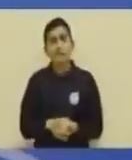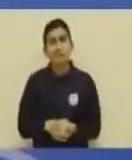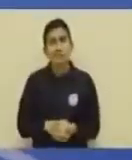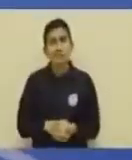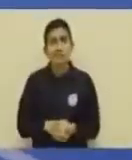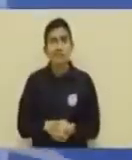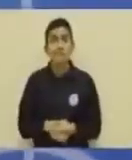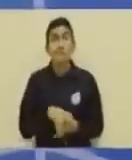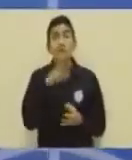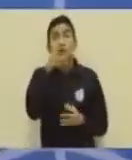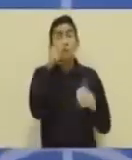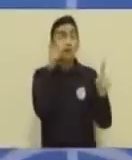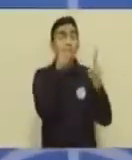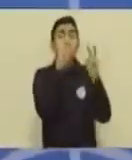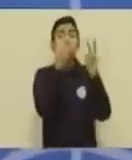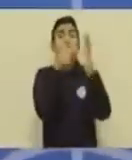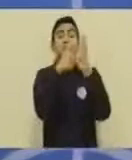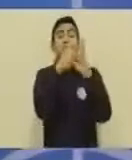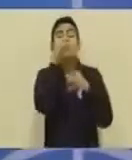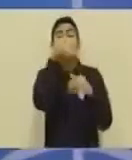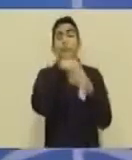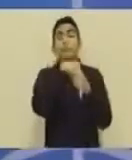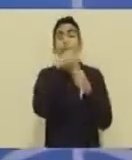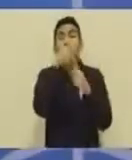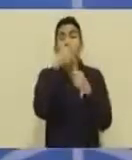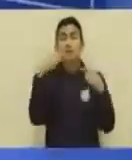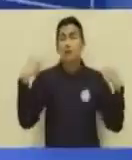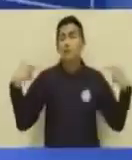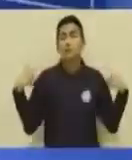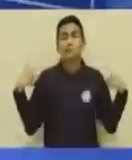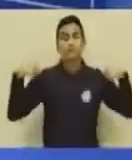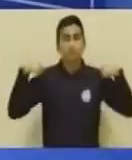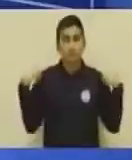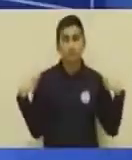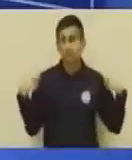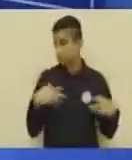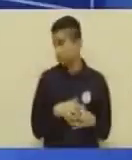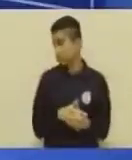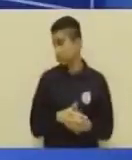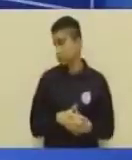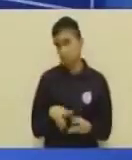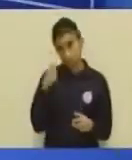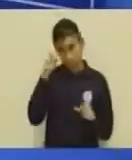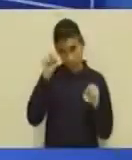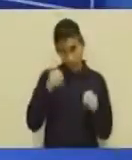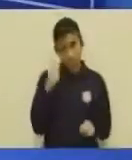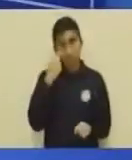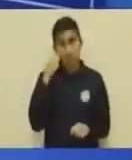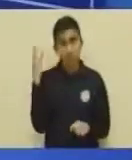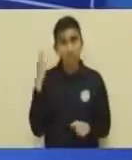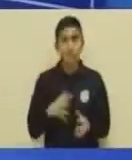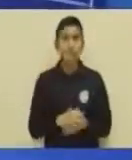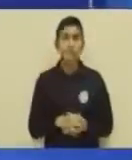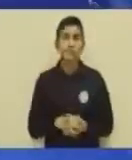vamos a enfocar para desarrollar fuerza en los tríceps. Nos colocamos en esta posición, realizamos